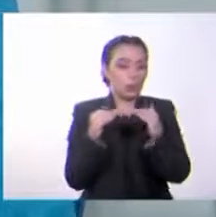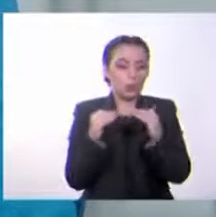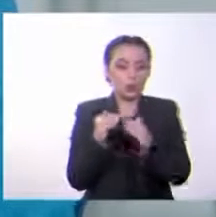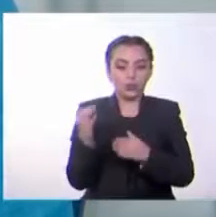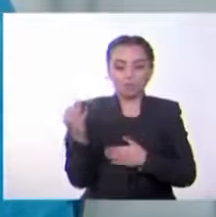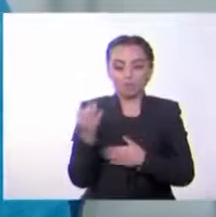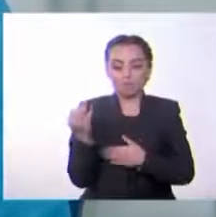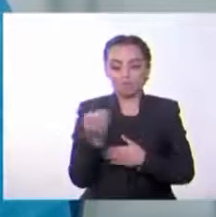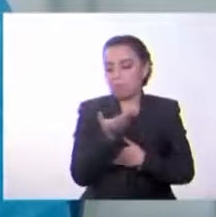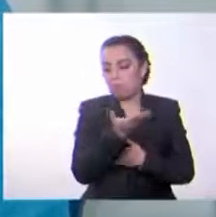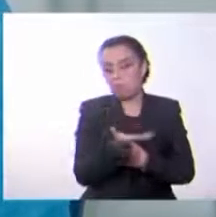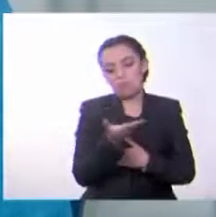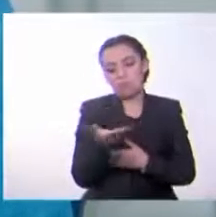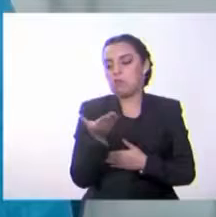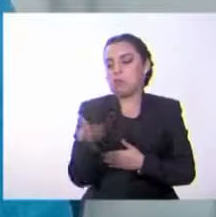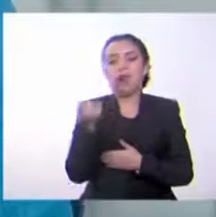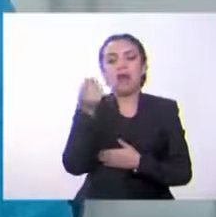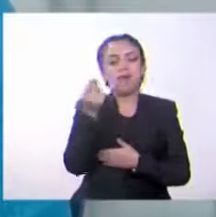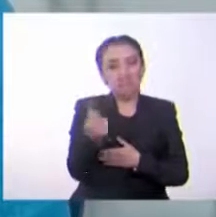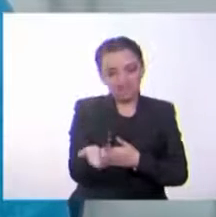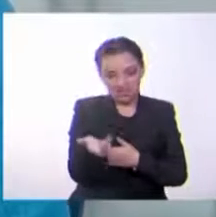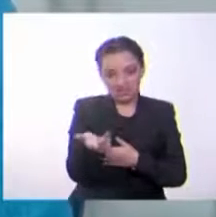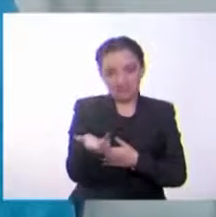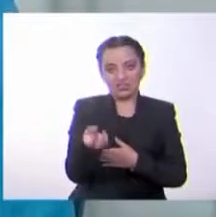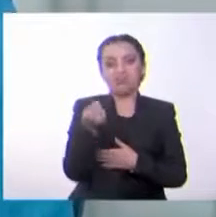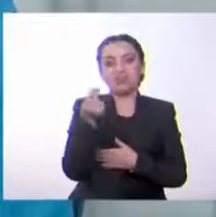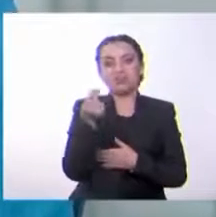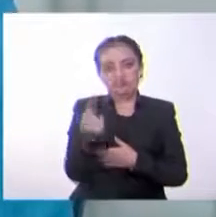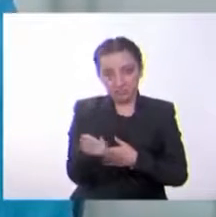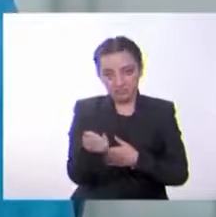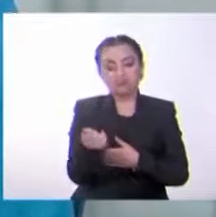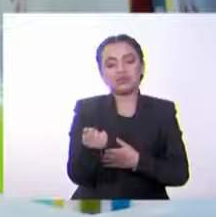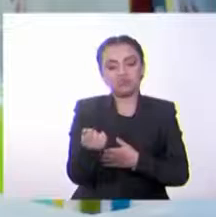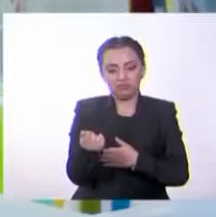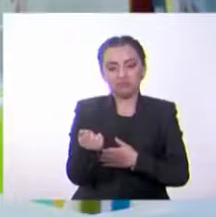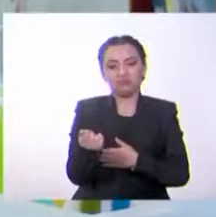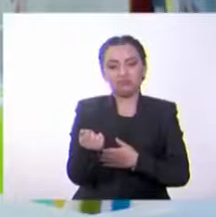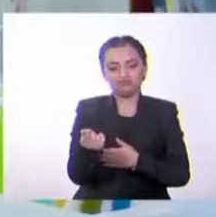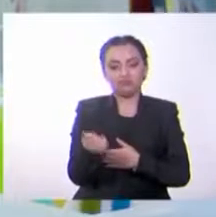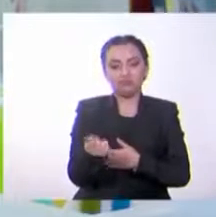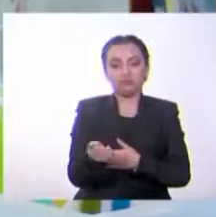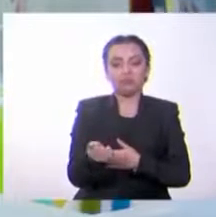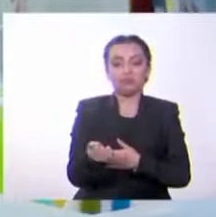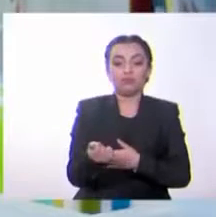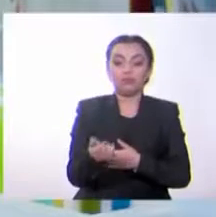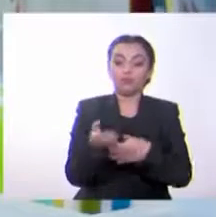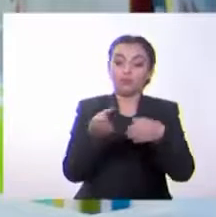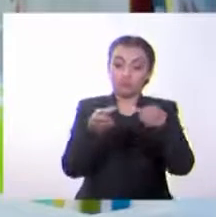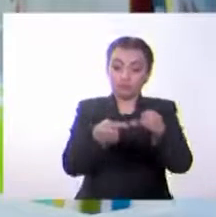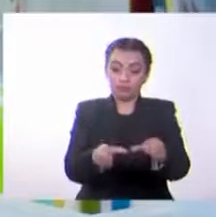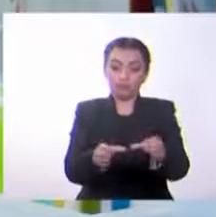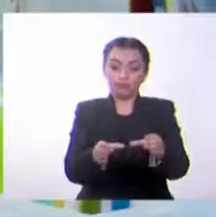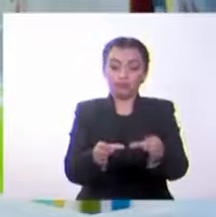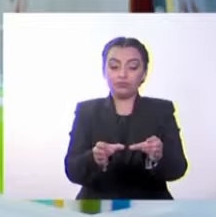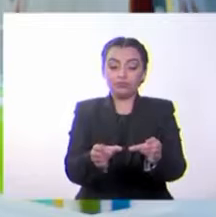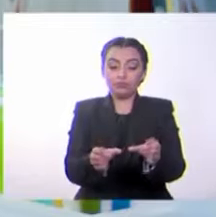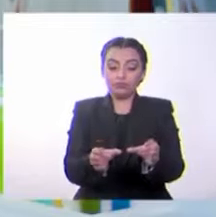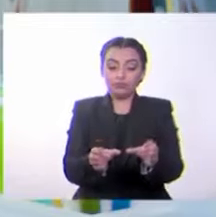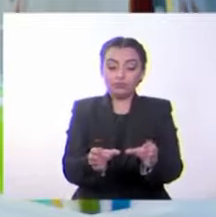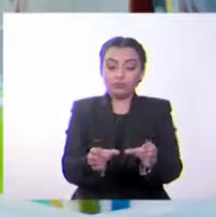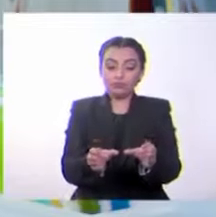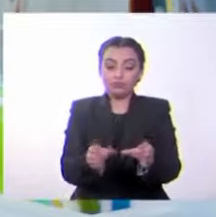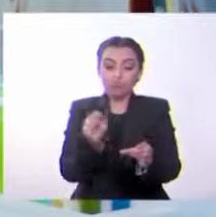materiales de fácil acceso, materiales muy sencillos de conseguir. ¿Qué materiales tengo? Bueno, tengo agua